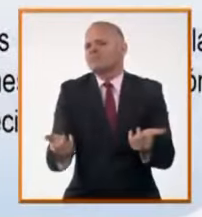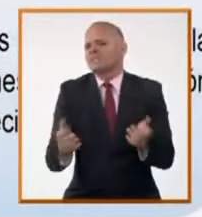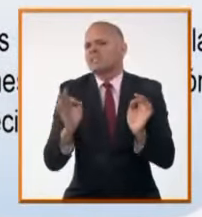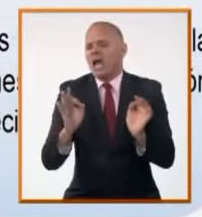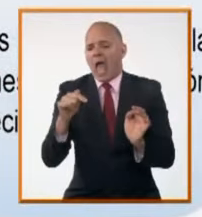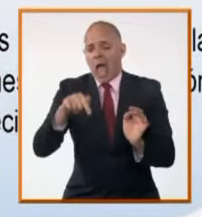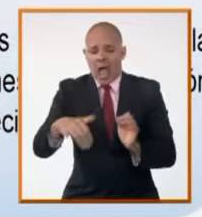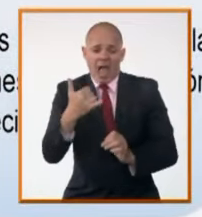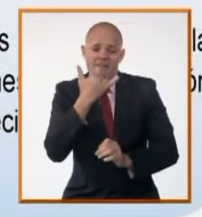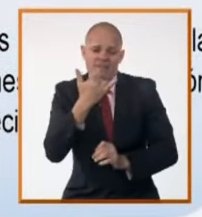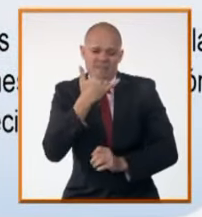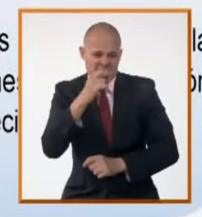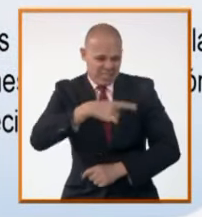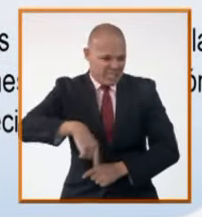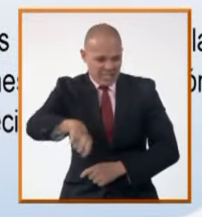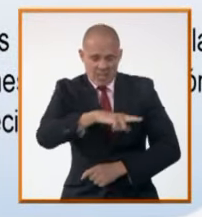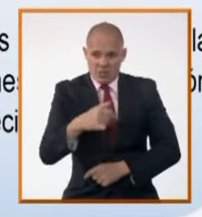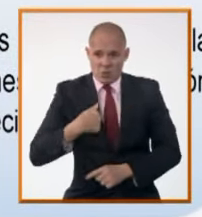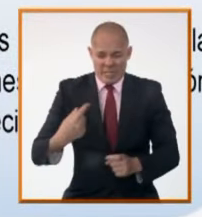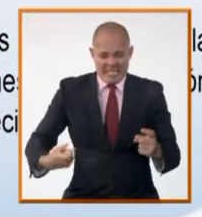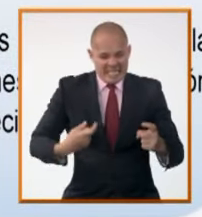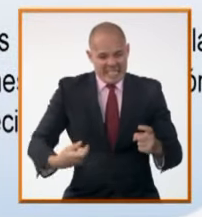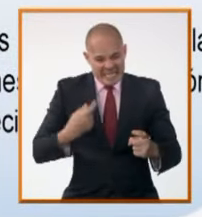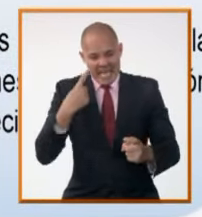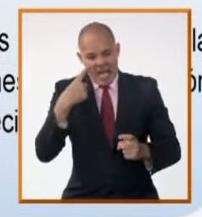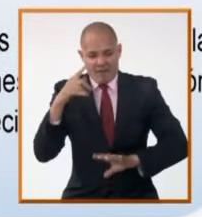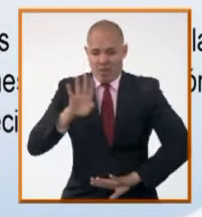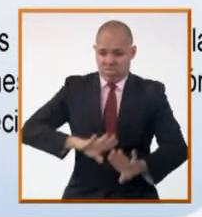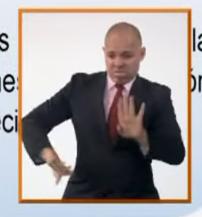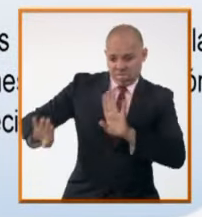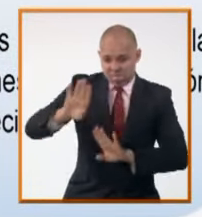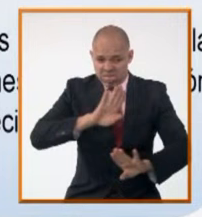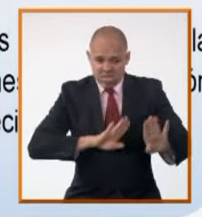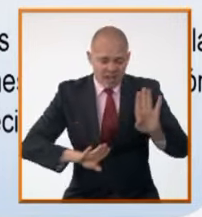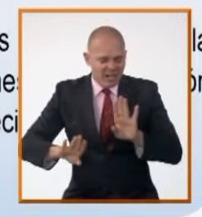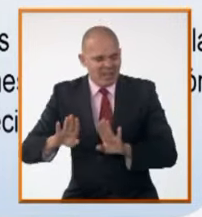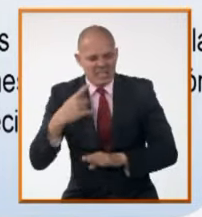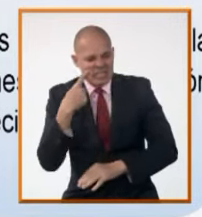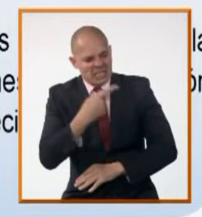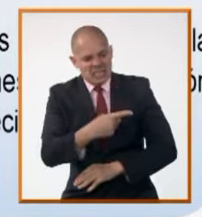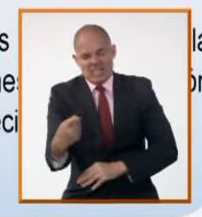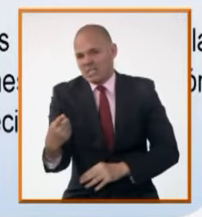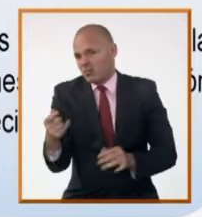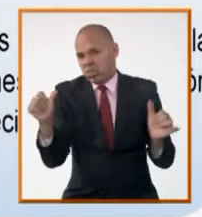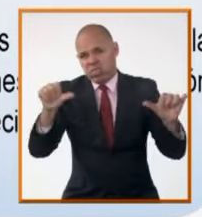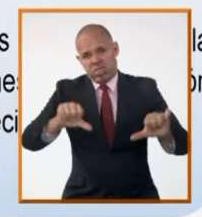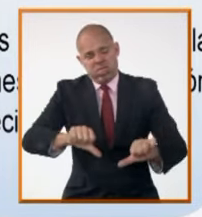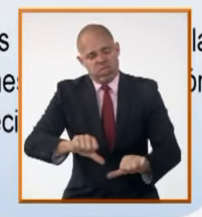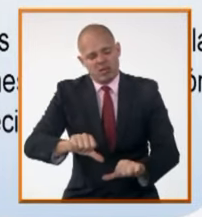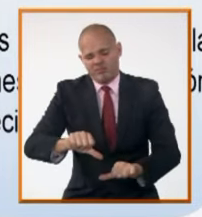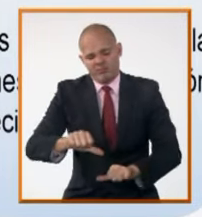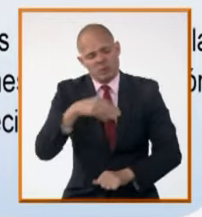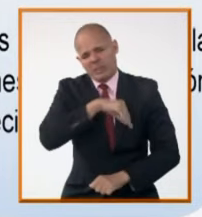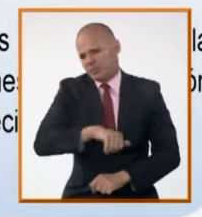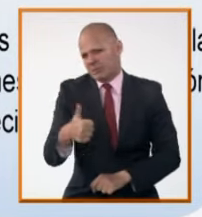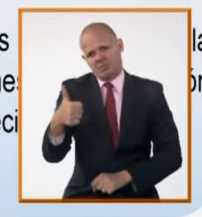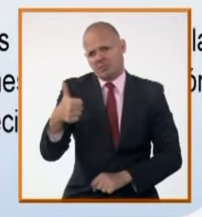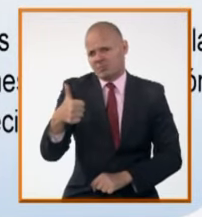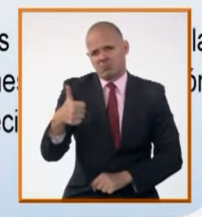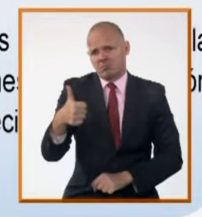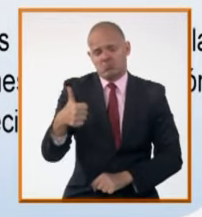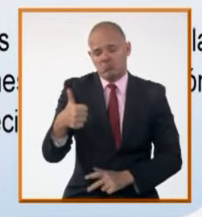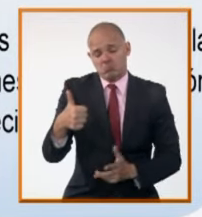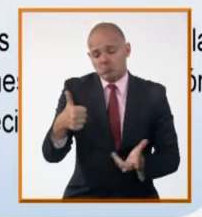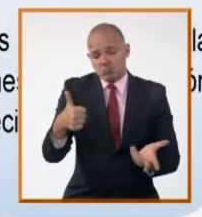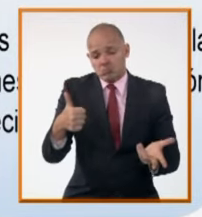estos fenómenos externos, que si de verdad inciden, como expresé anteriormente, se pudieron haber